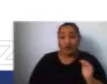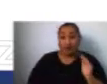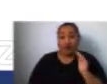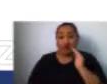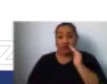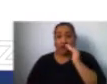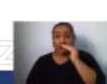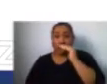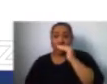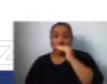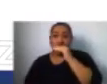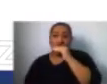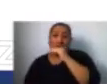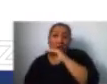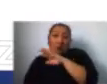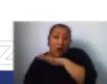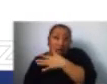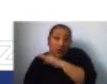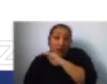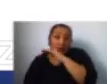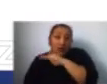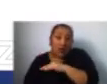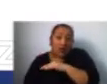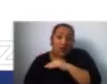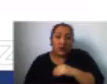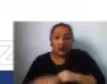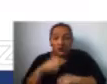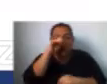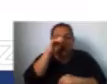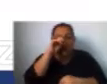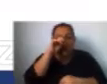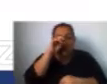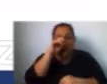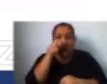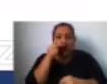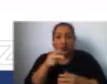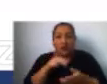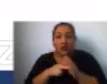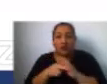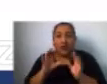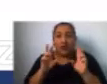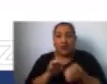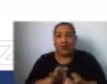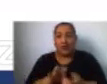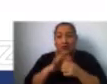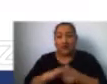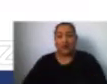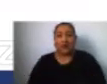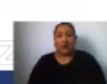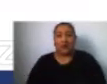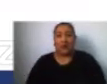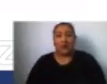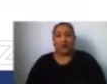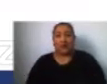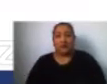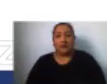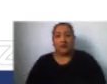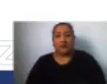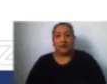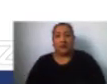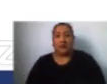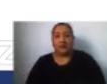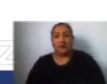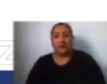un promedio nacional no visibiliza la particularidad, en este caso, de la región Arequipa. En